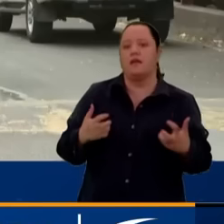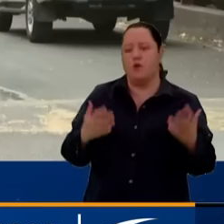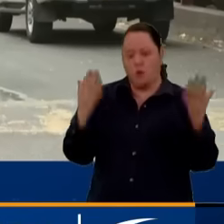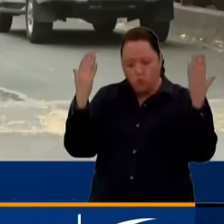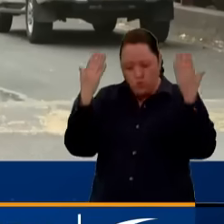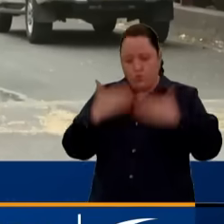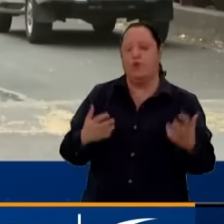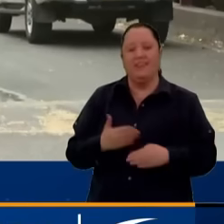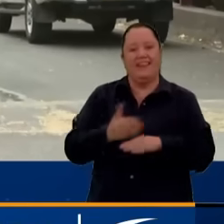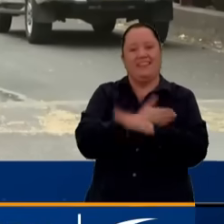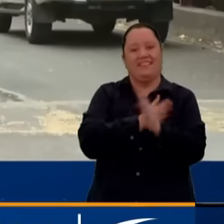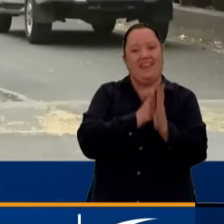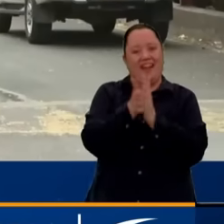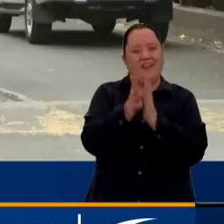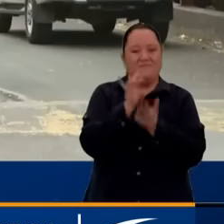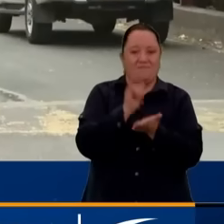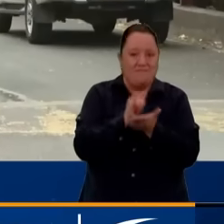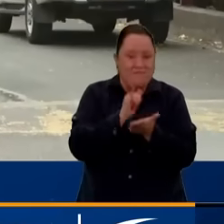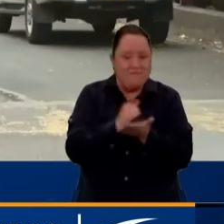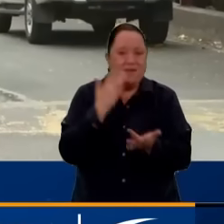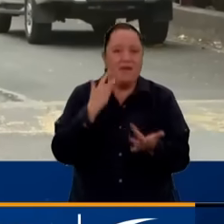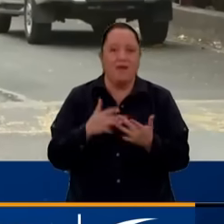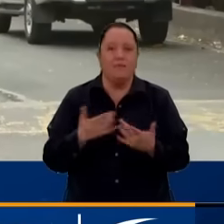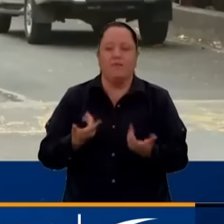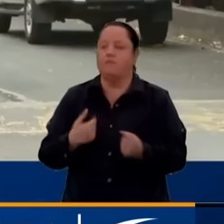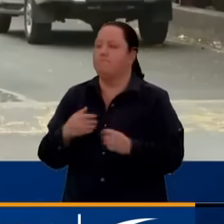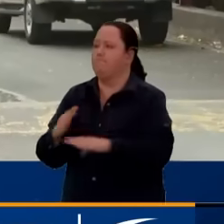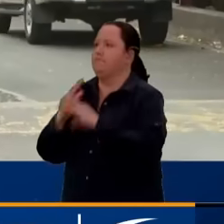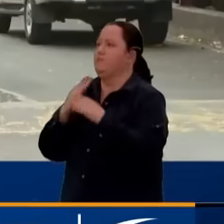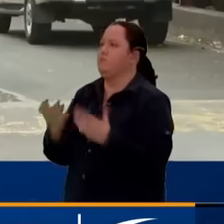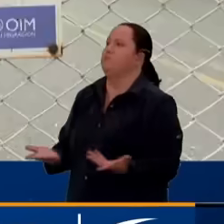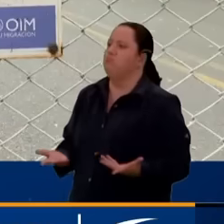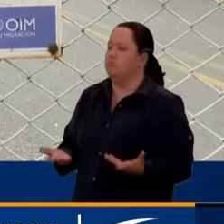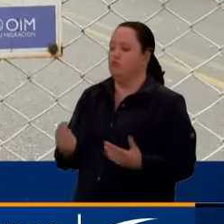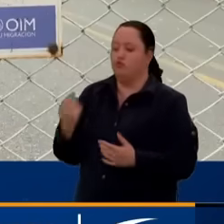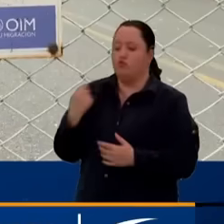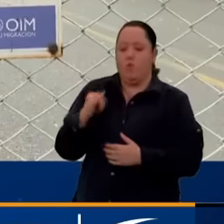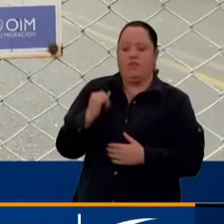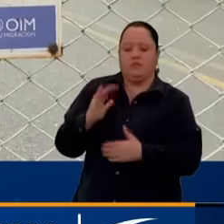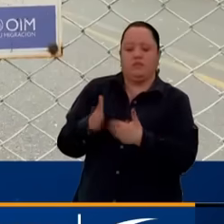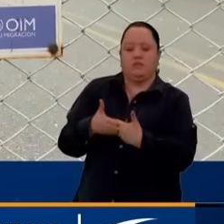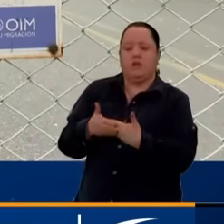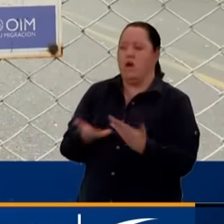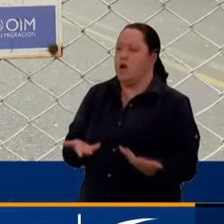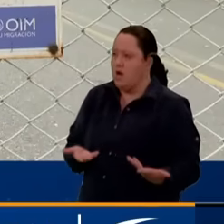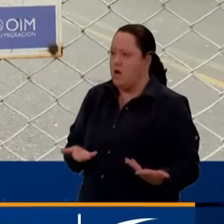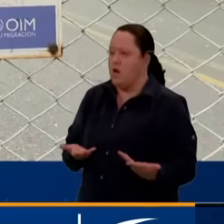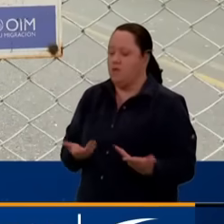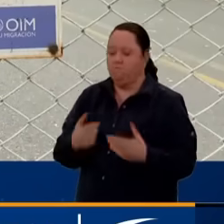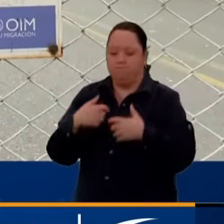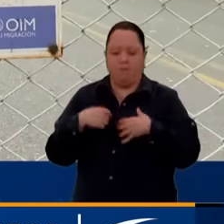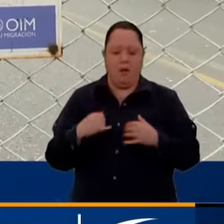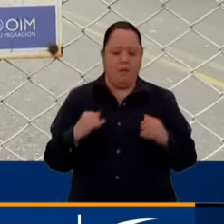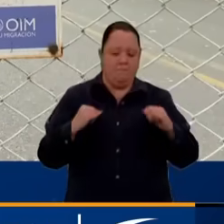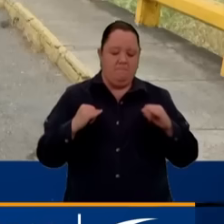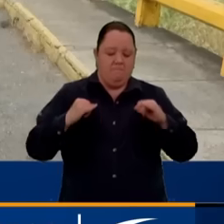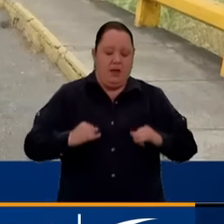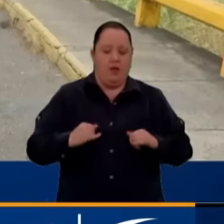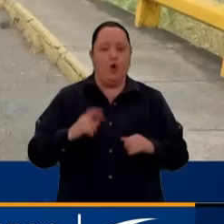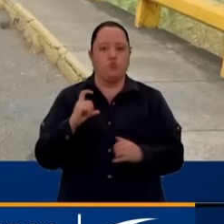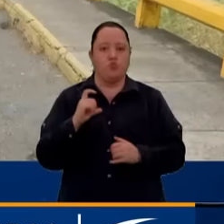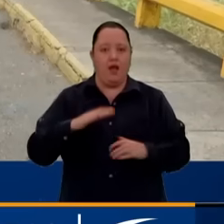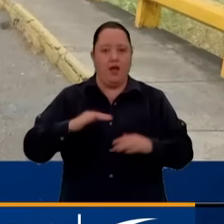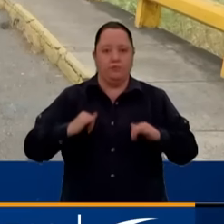hemos contado, después de encontrarse con la frontera cerrada desde el jueves, muchos decidieron o quedarse aquí en Cúcuta